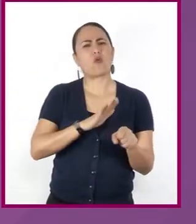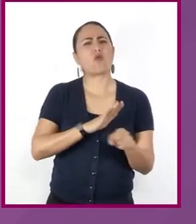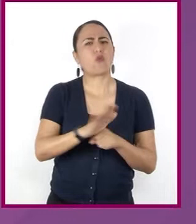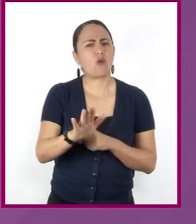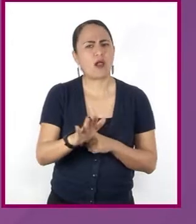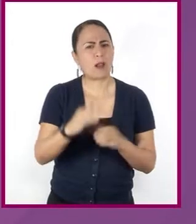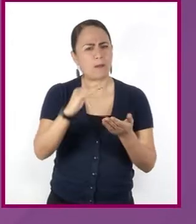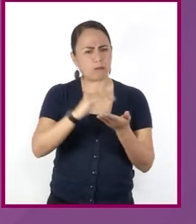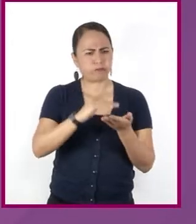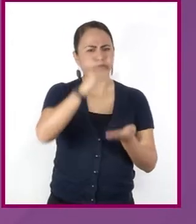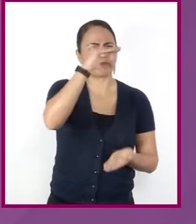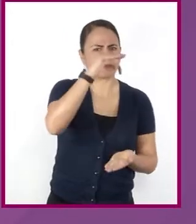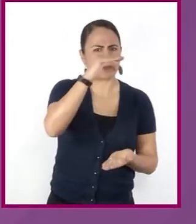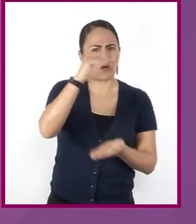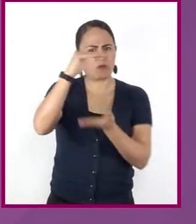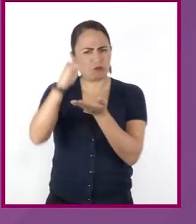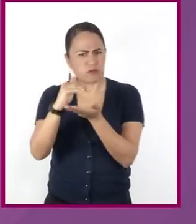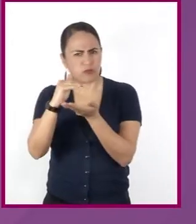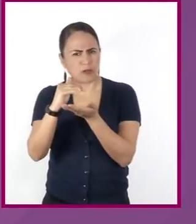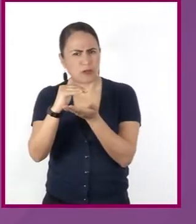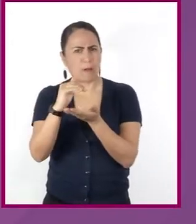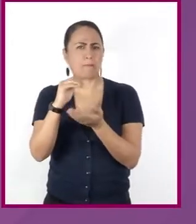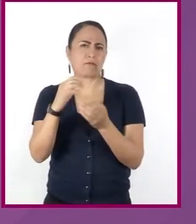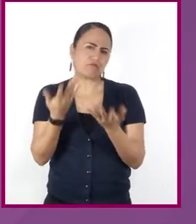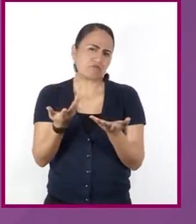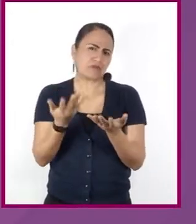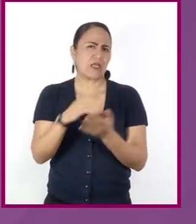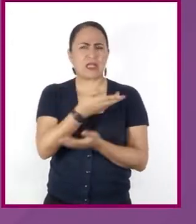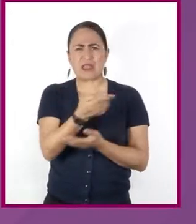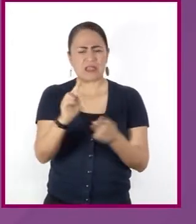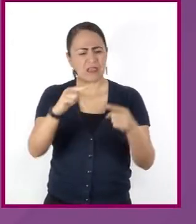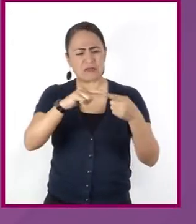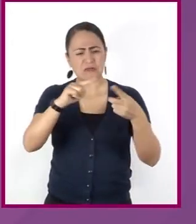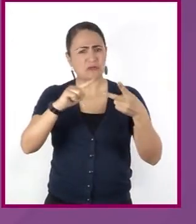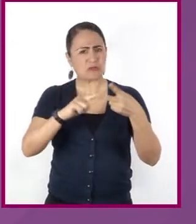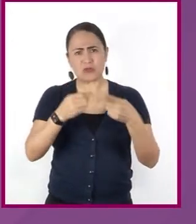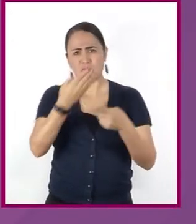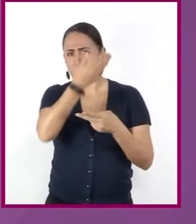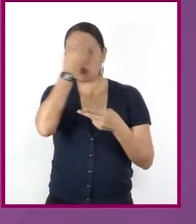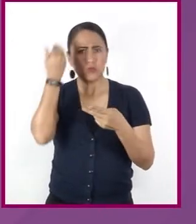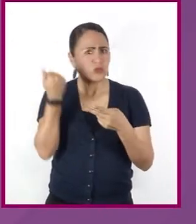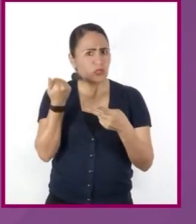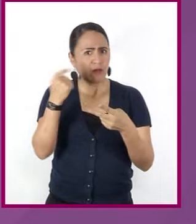contiene más o menos producto si no conoce esas medidas?